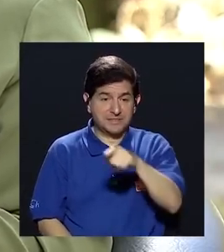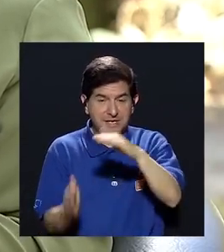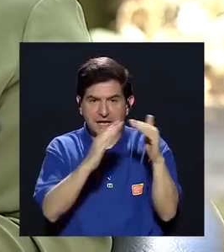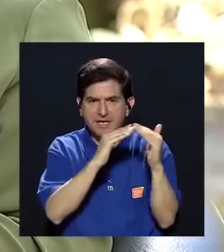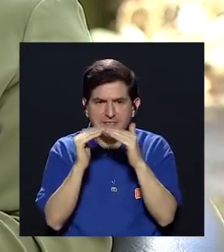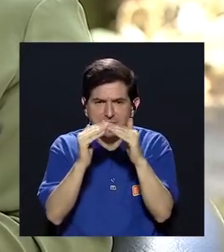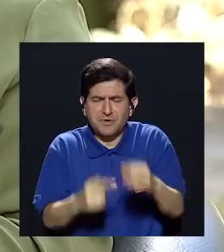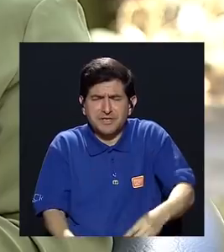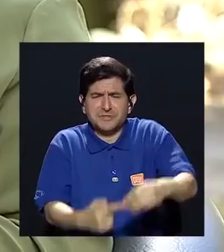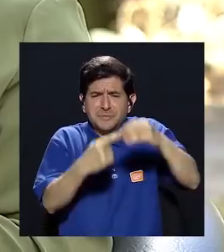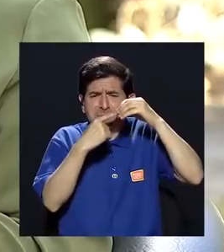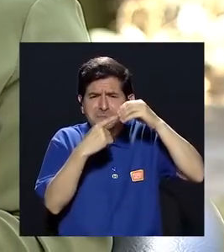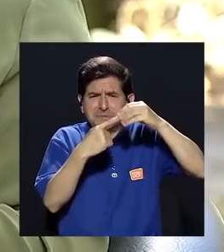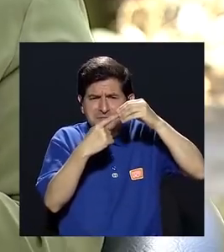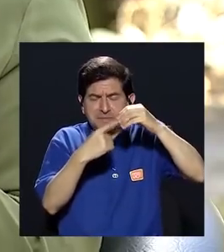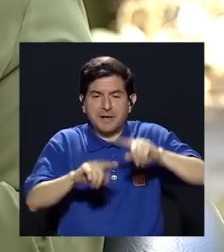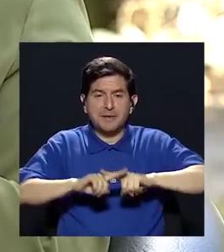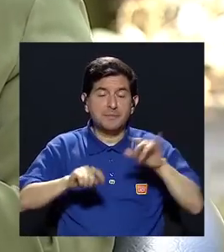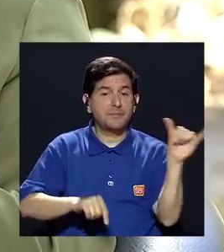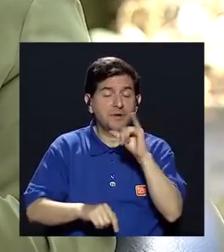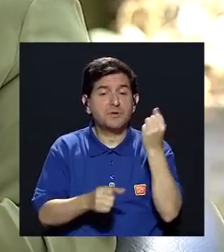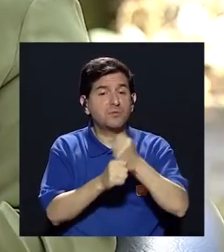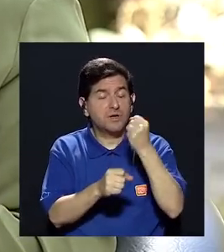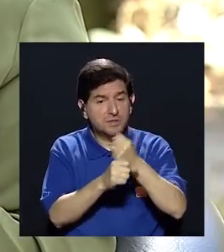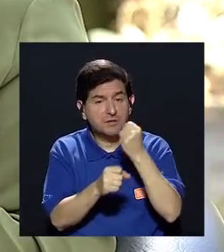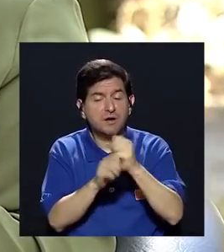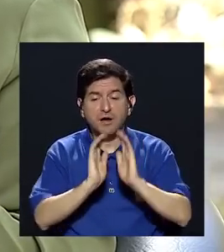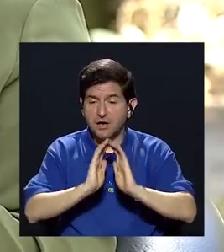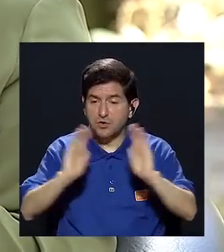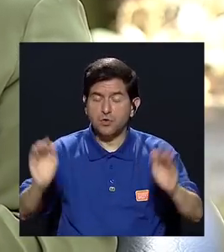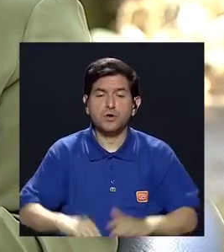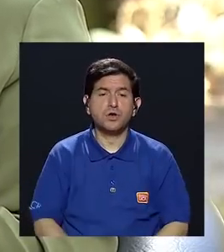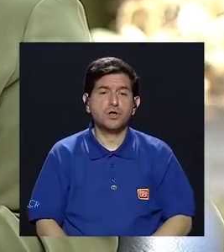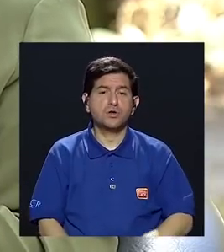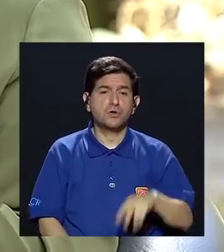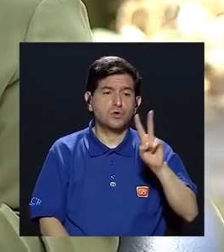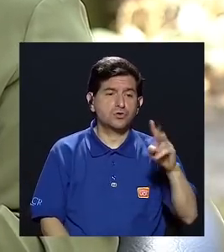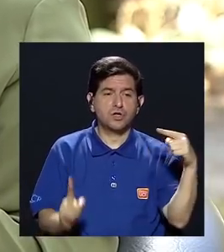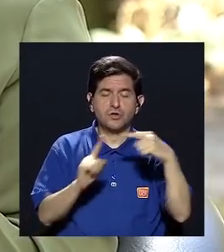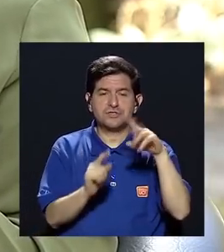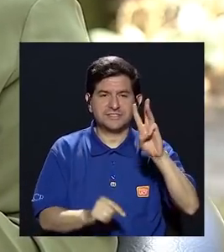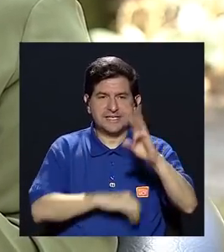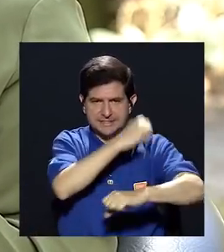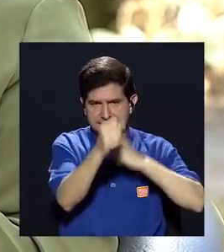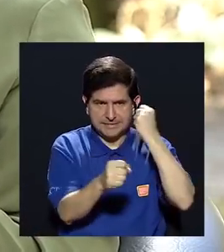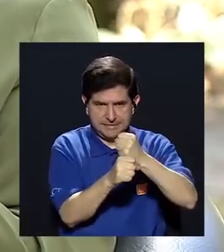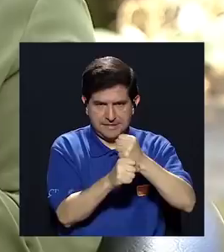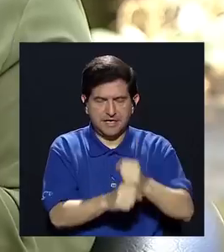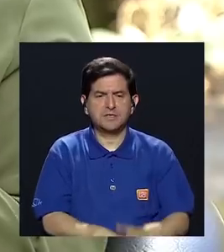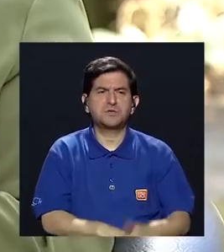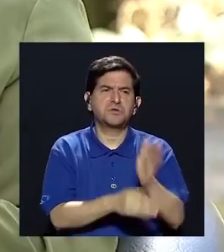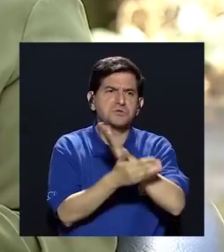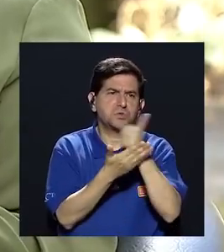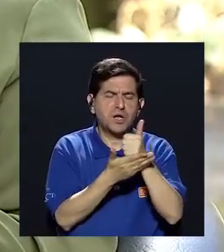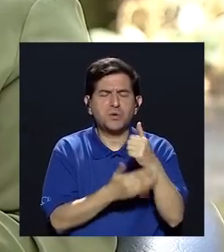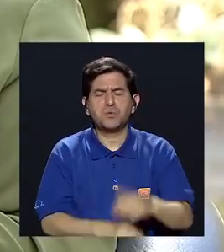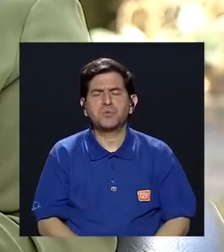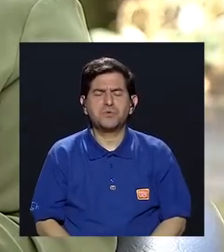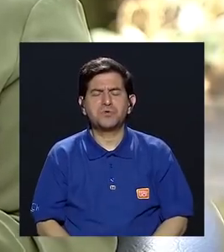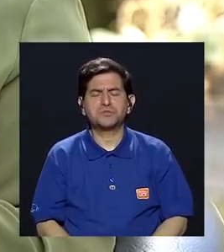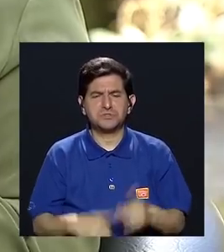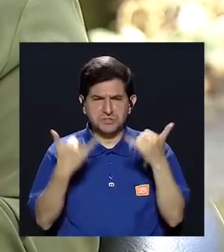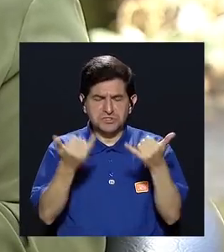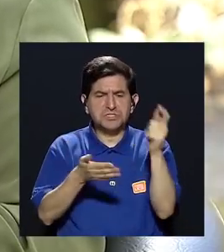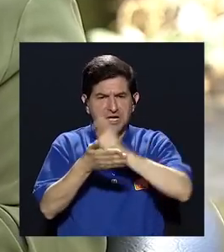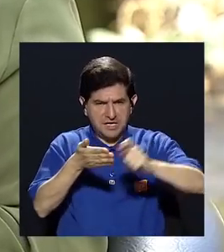es la población más prioritaria. Pero también trabajamos con niños de 2 a 6 años y algunos en edad